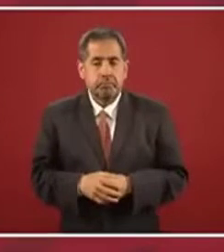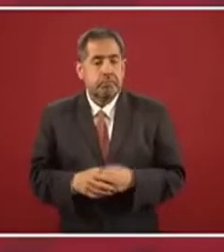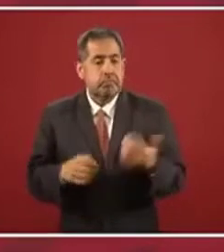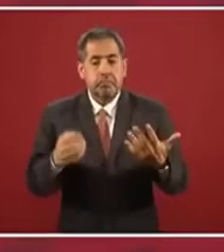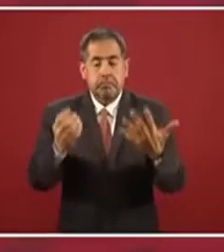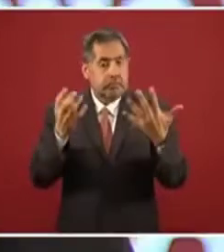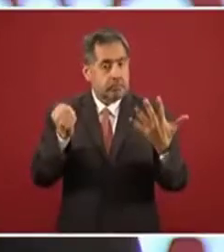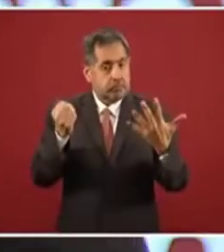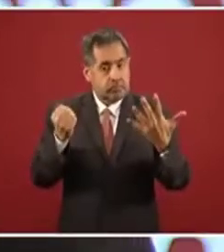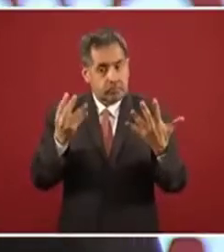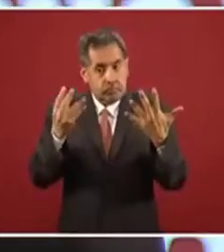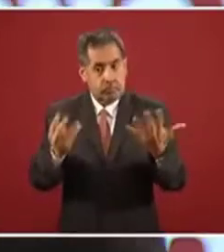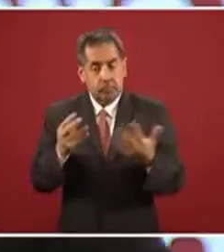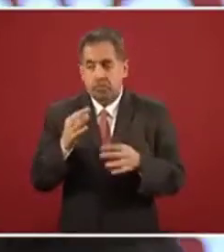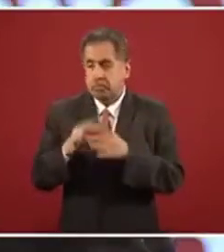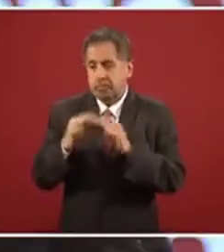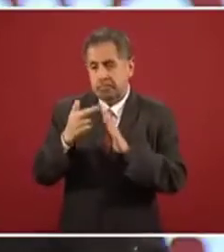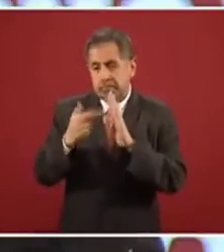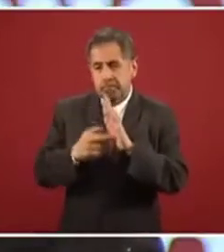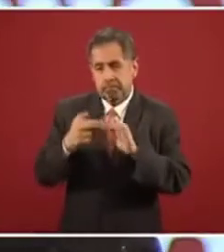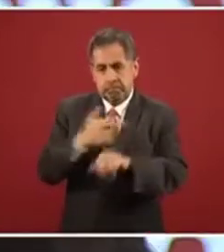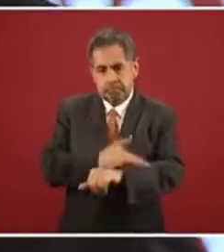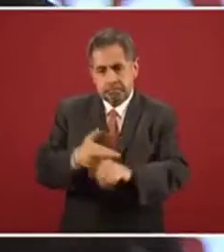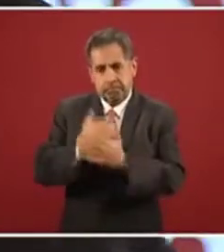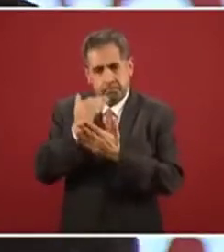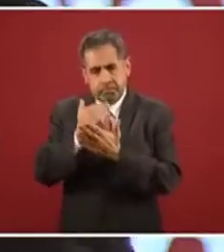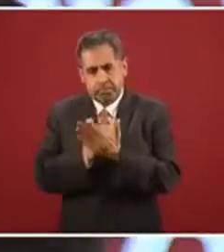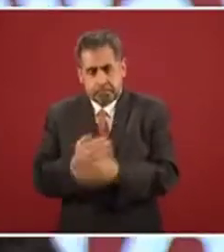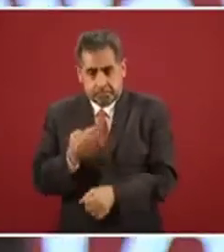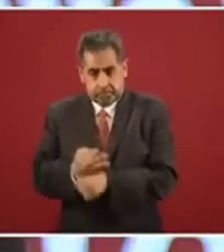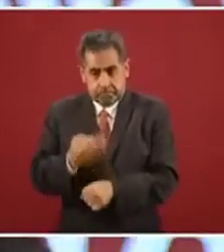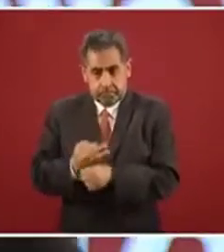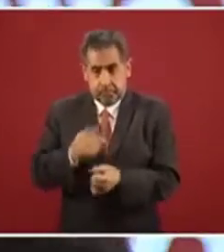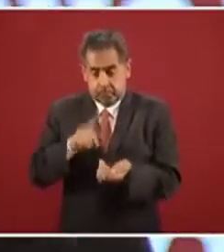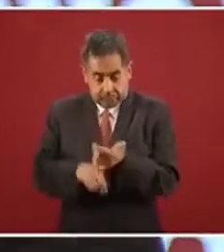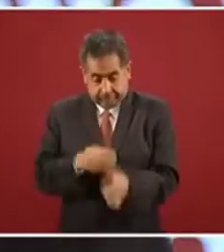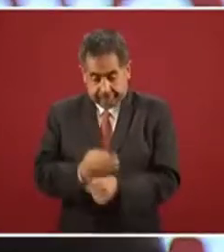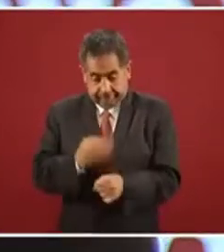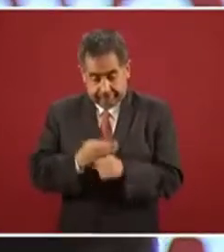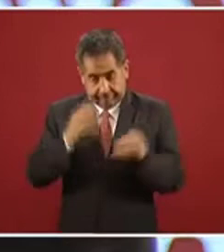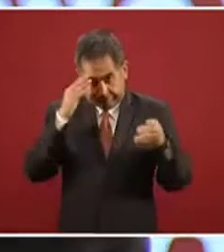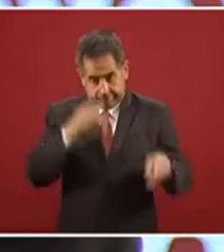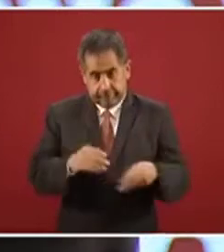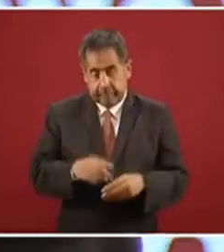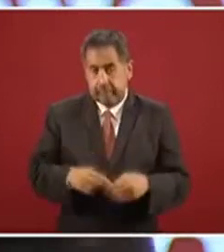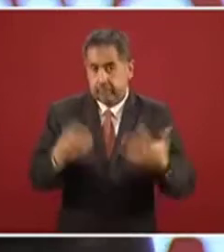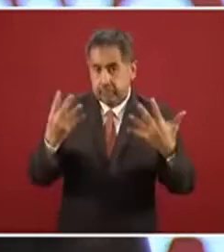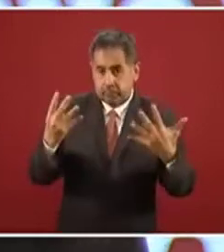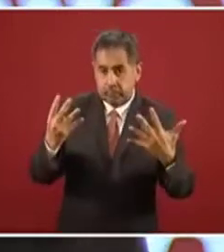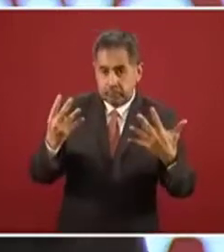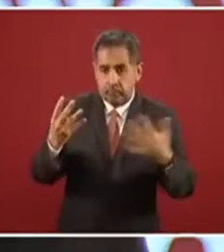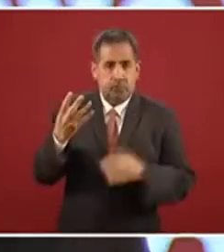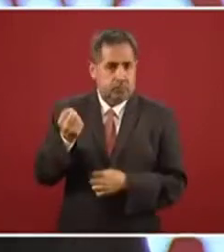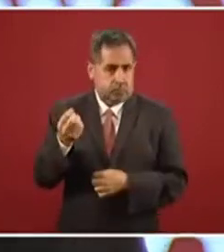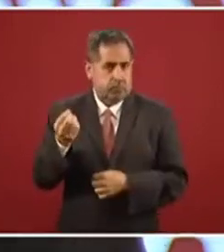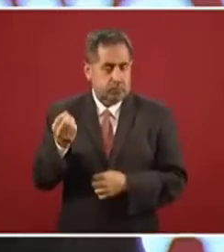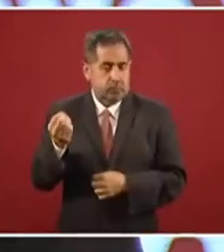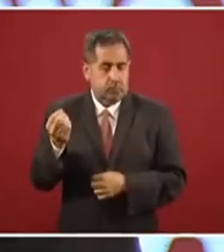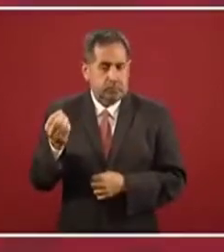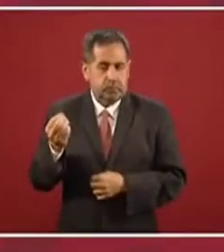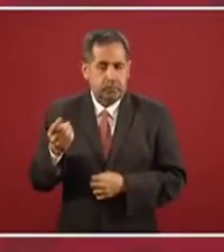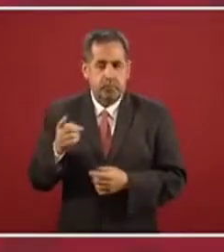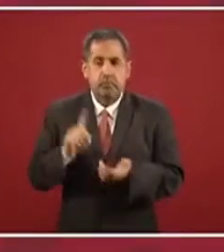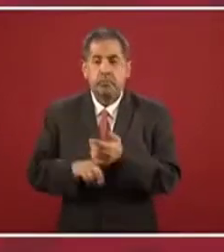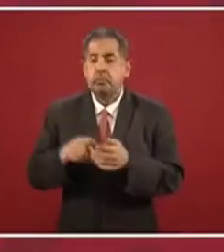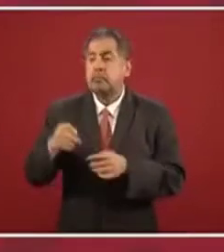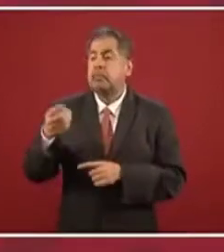salvoconductos. Ya han salido otros, pero en este momento, me estoy refiriendo en este momento, de esos hay 9. Y que tengan orden